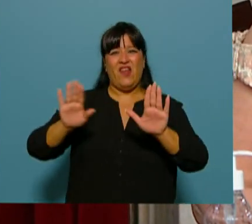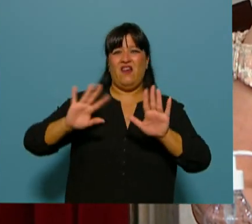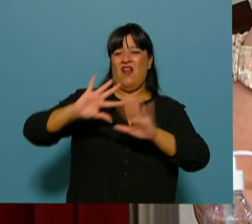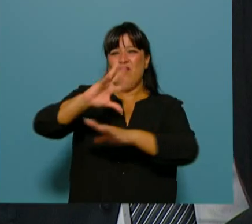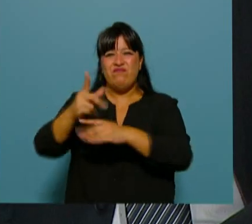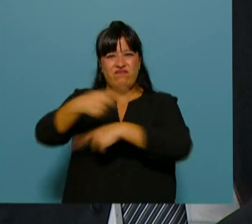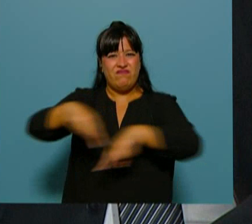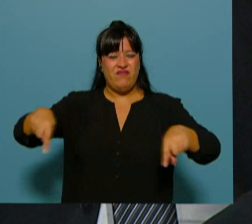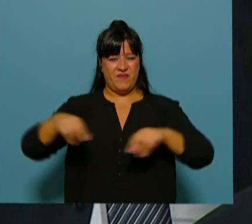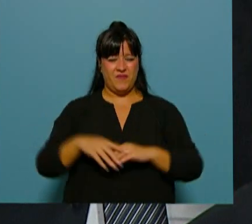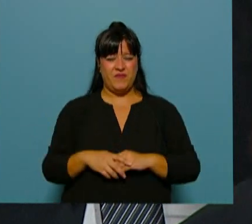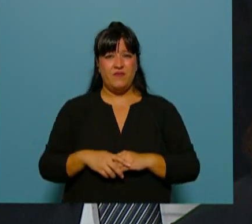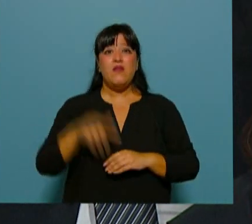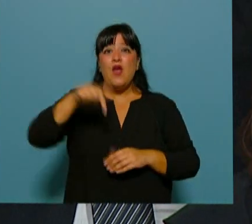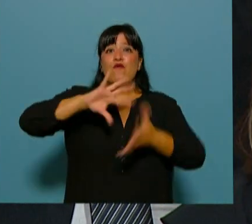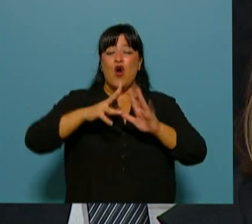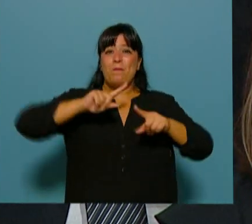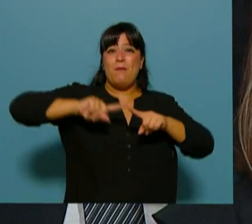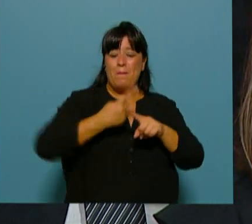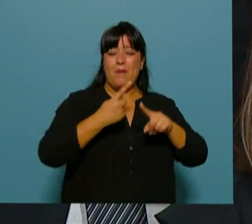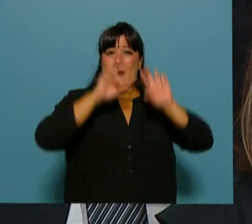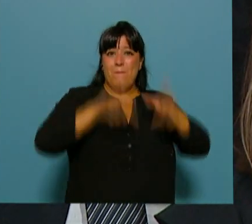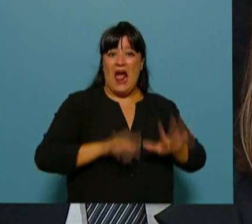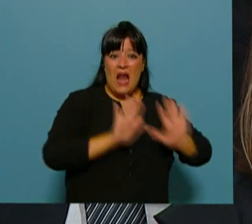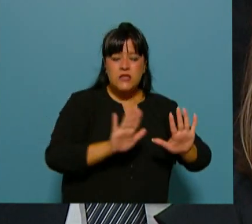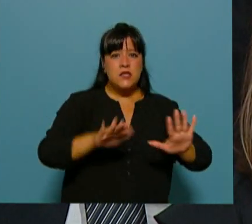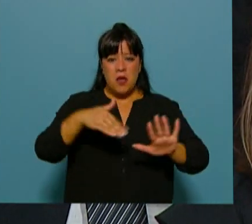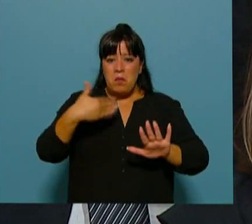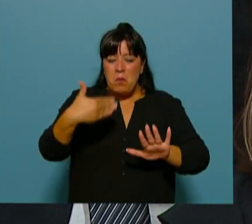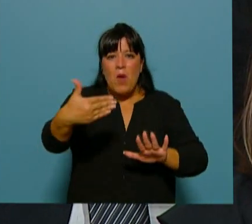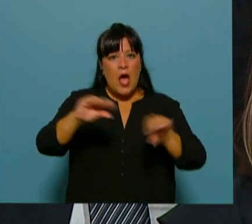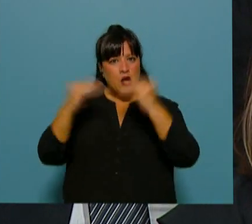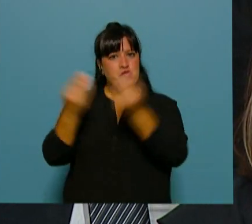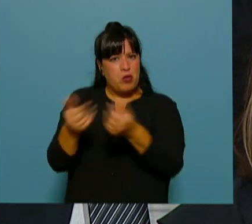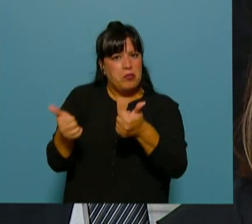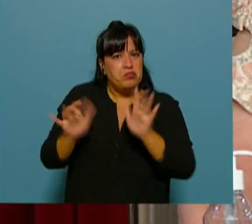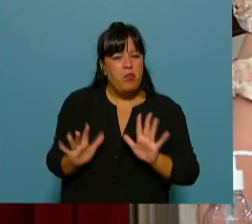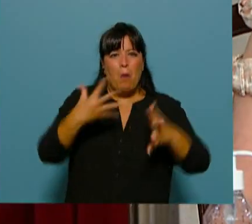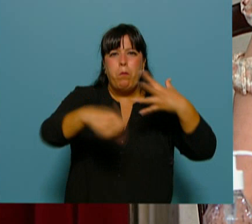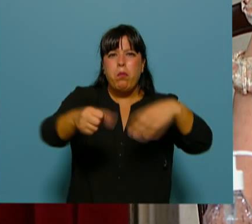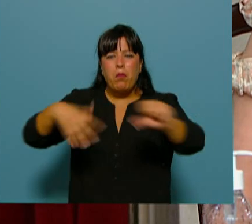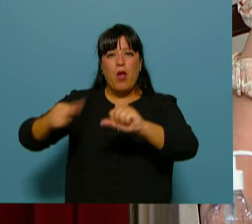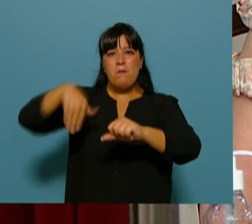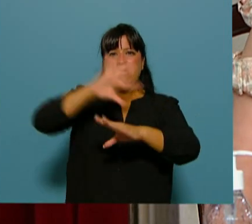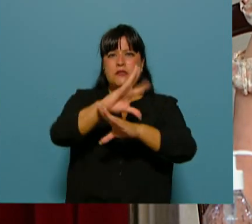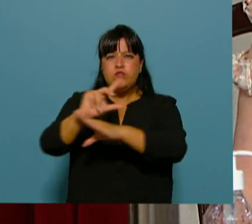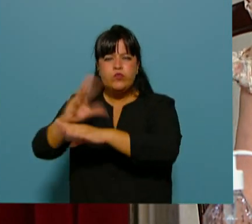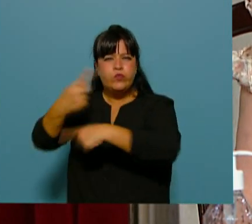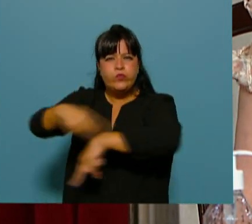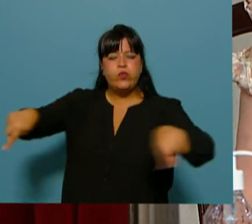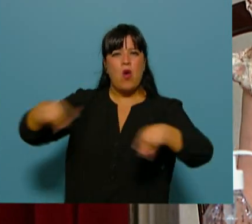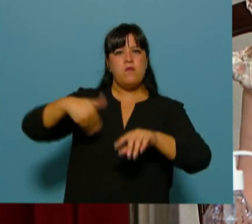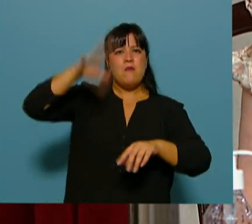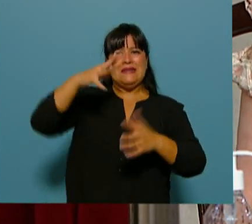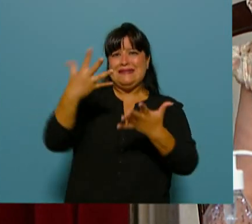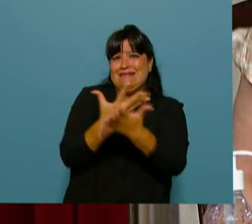población. Estas políticas han dado resultados significativos. Se detectaron más delitos que causan daños